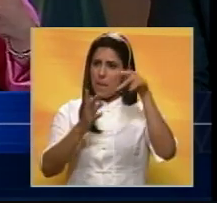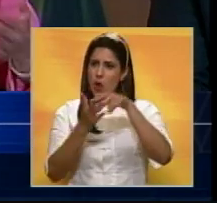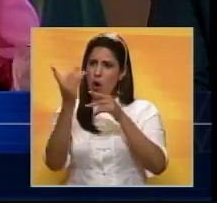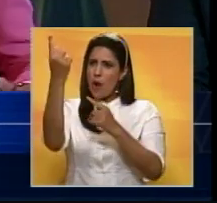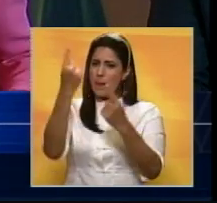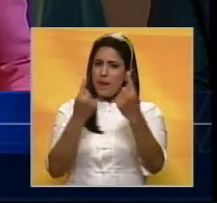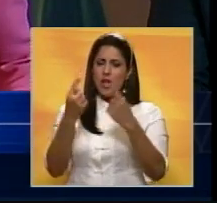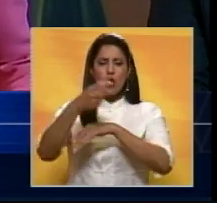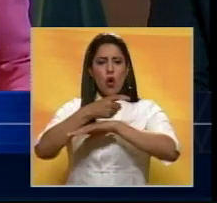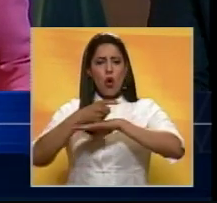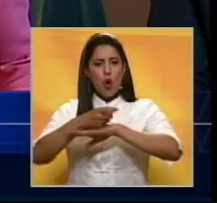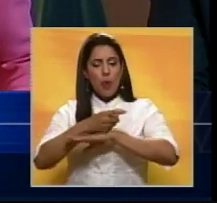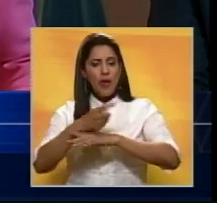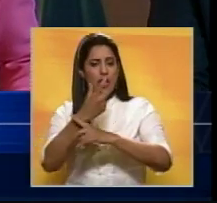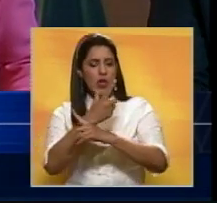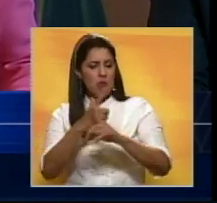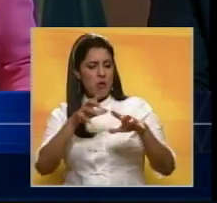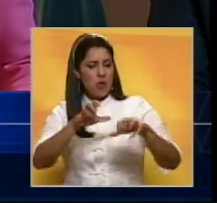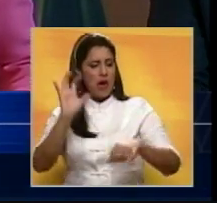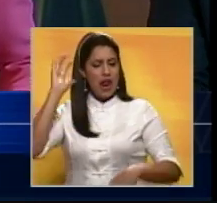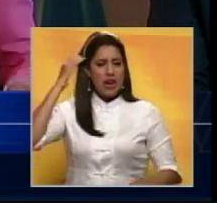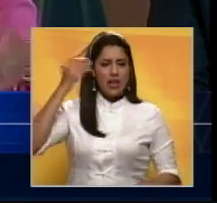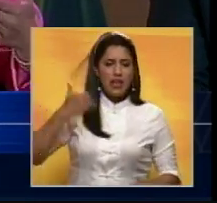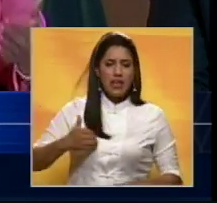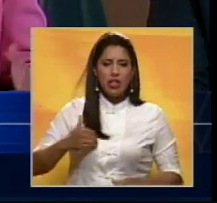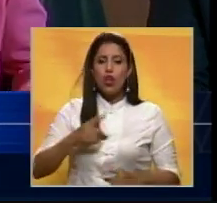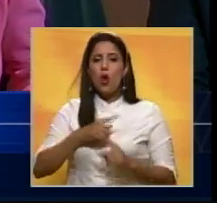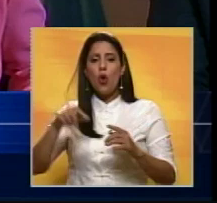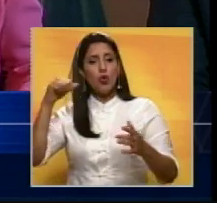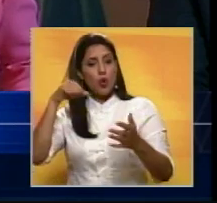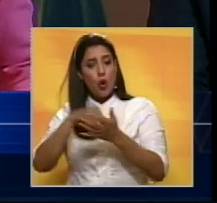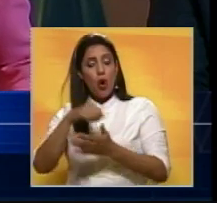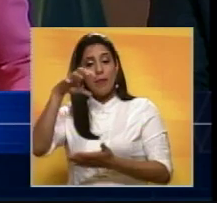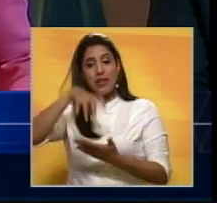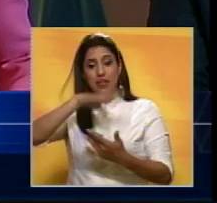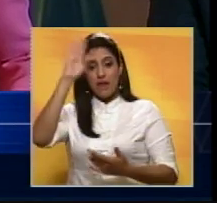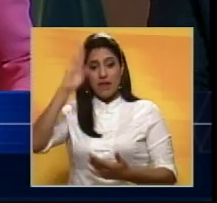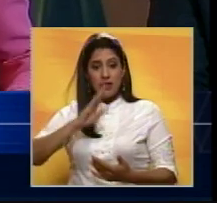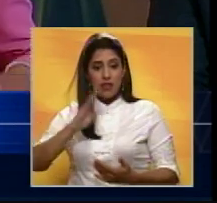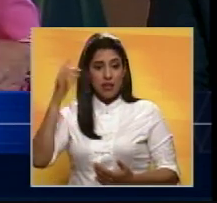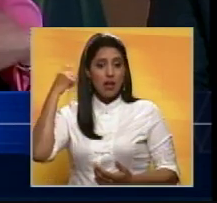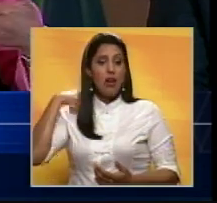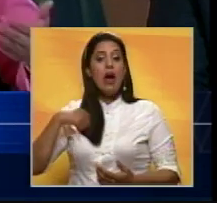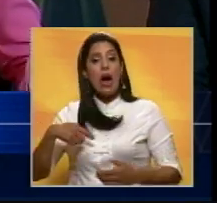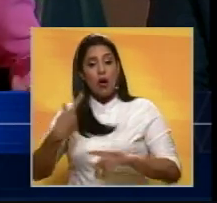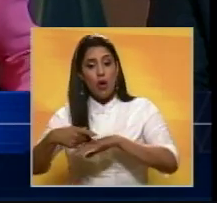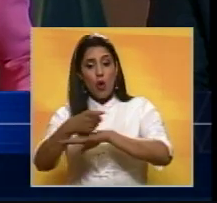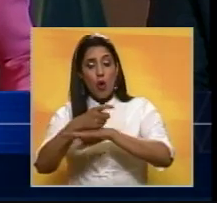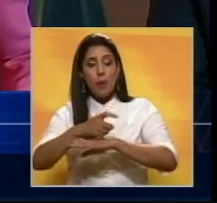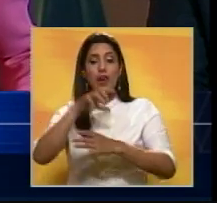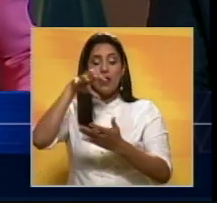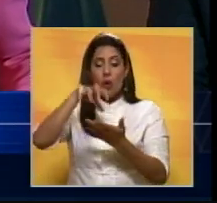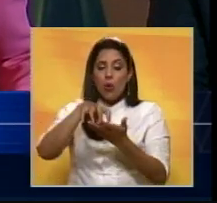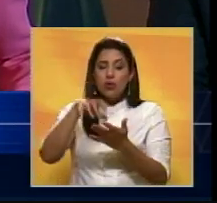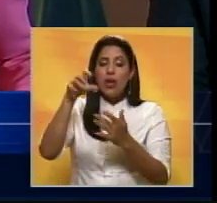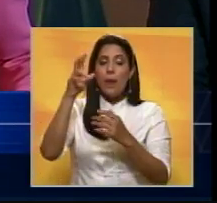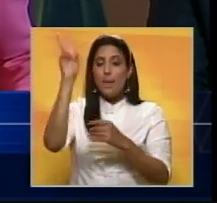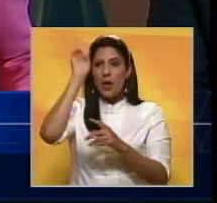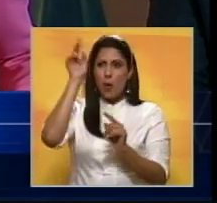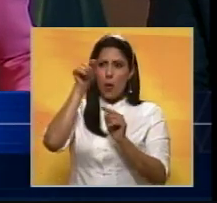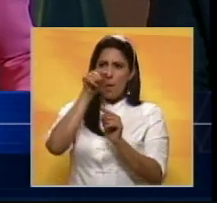la llegada de gobiernos neoliberales a Argentina, con el golpe de Estado en Brasil, con la llegada de gobiernos neoliberales a Perú.